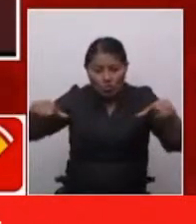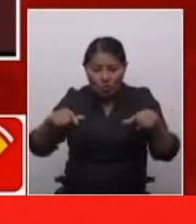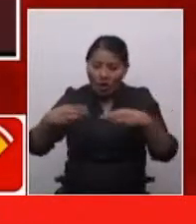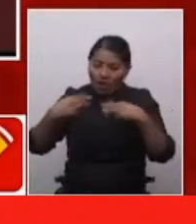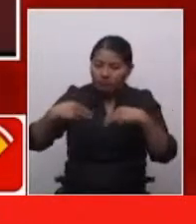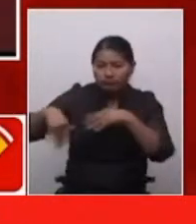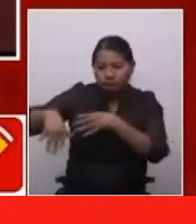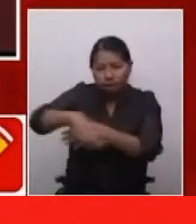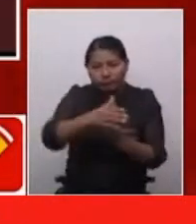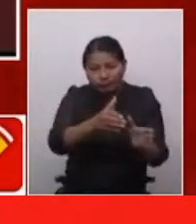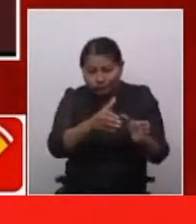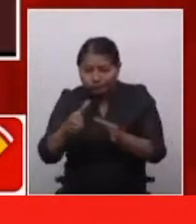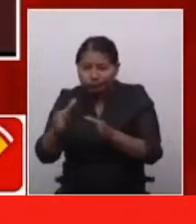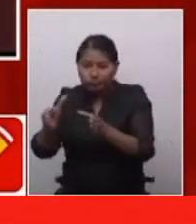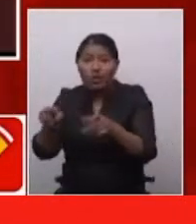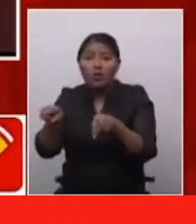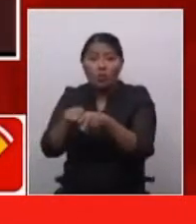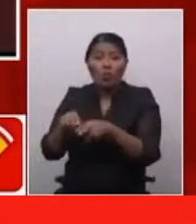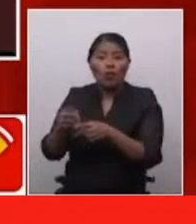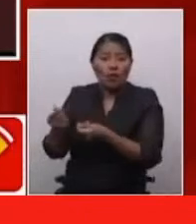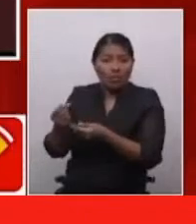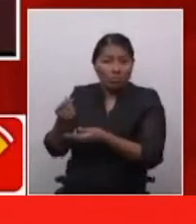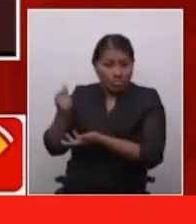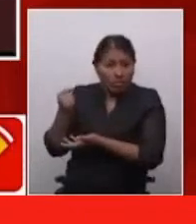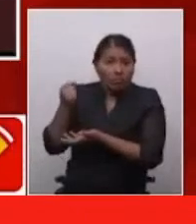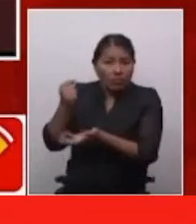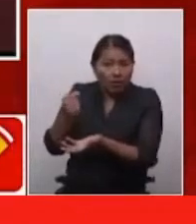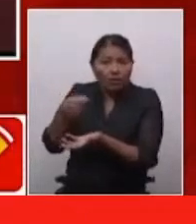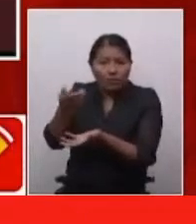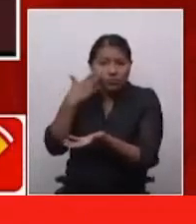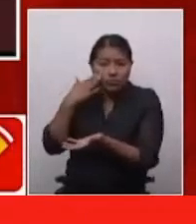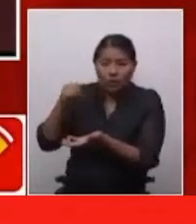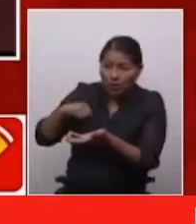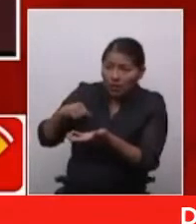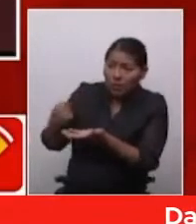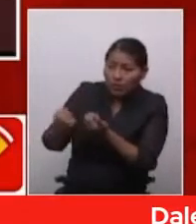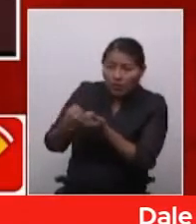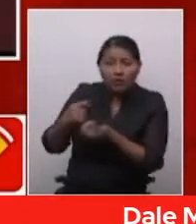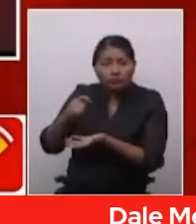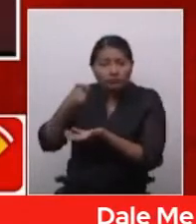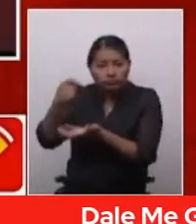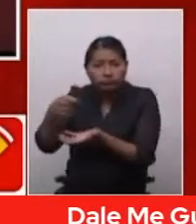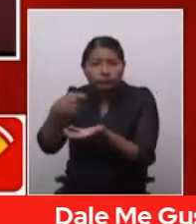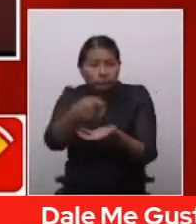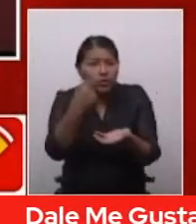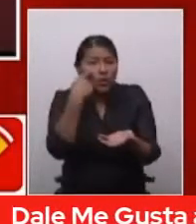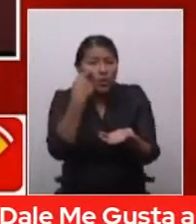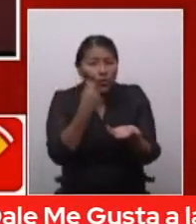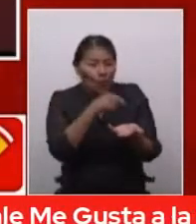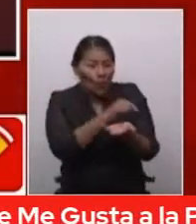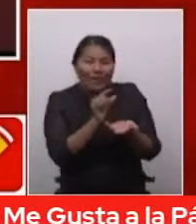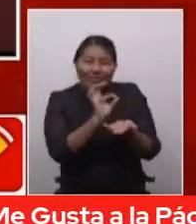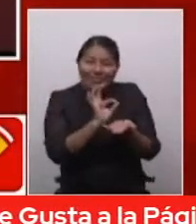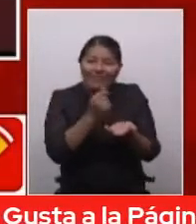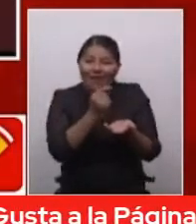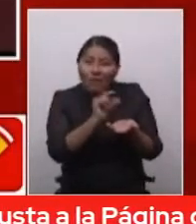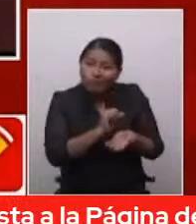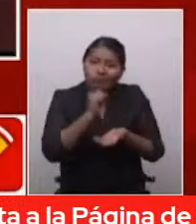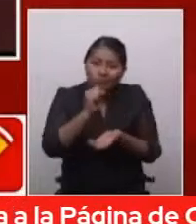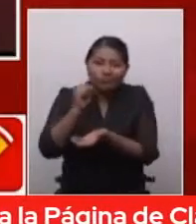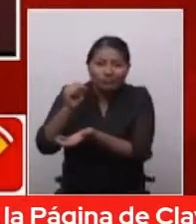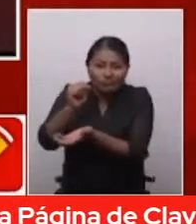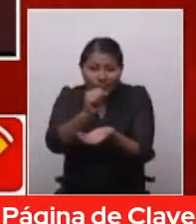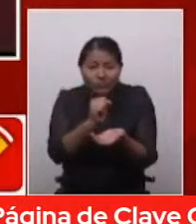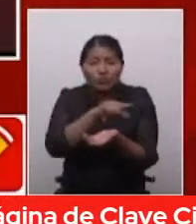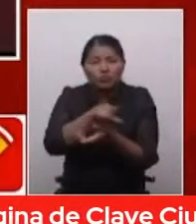no, microcréditos con apoyo de la Caja Municipal, microcréditos para capital semilla y también la utilización de espacios